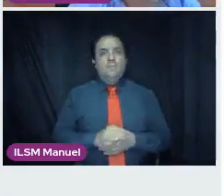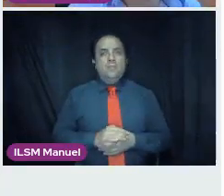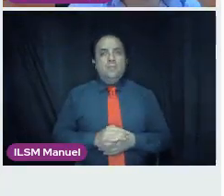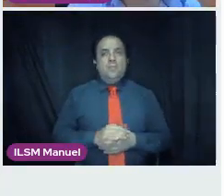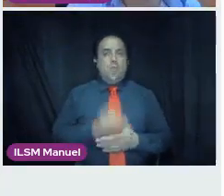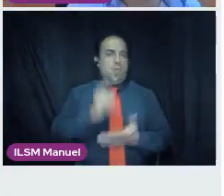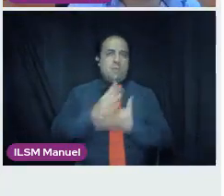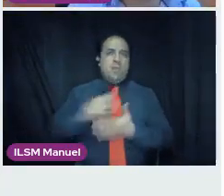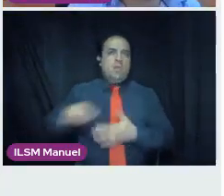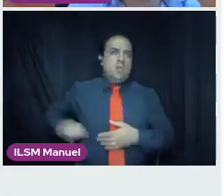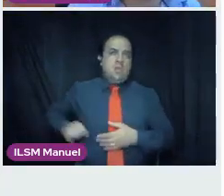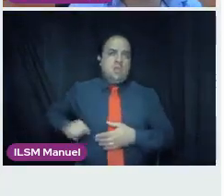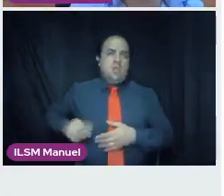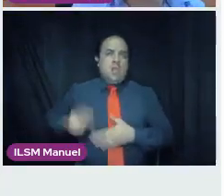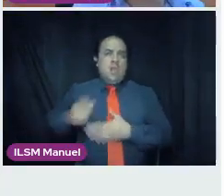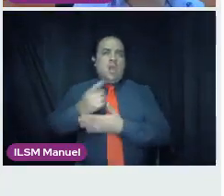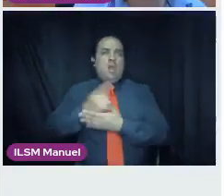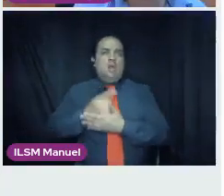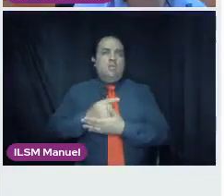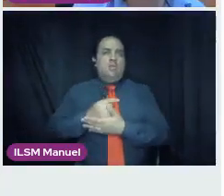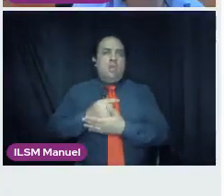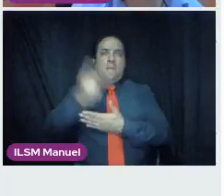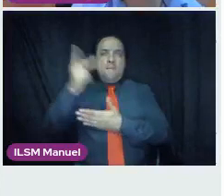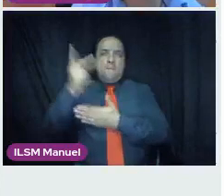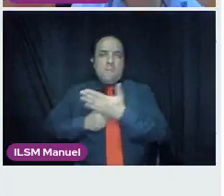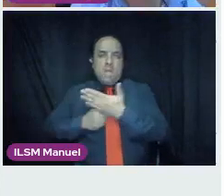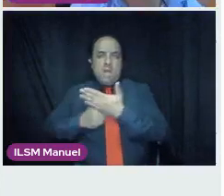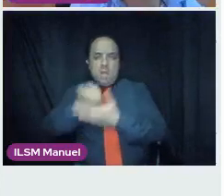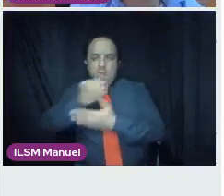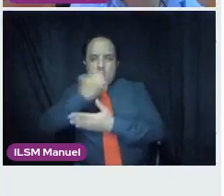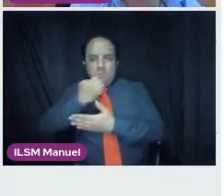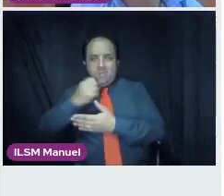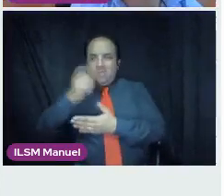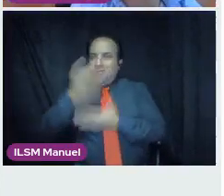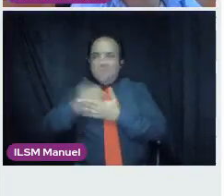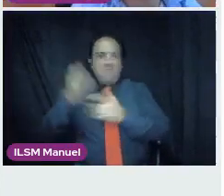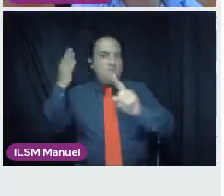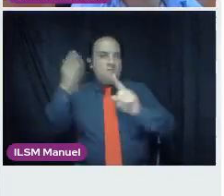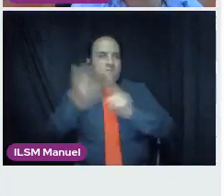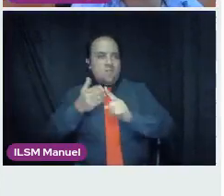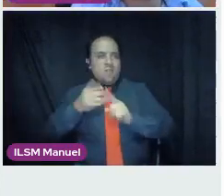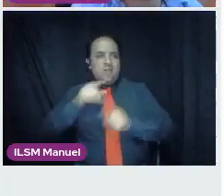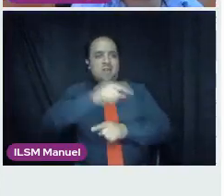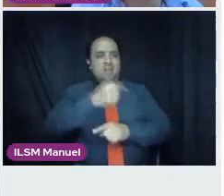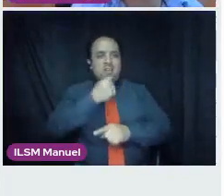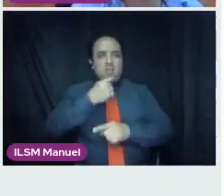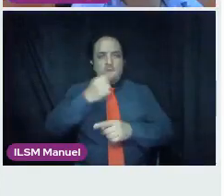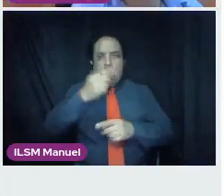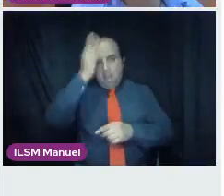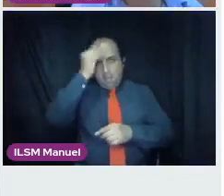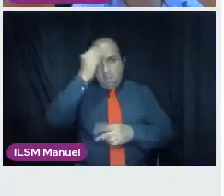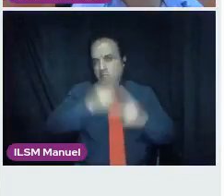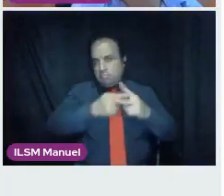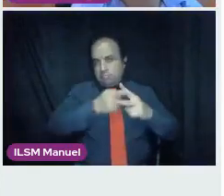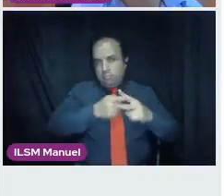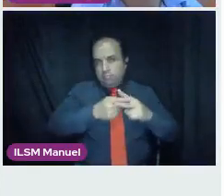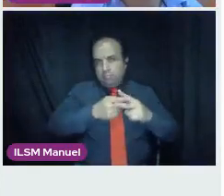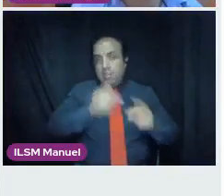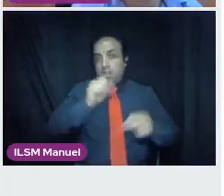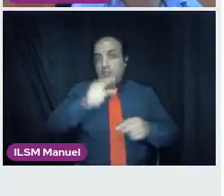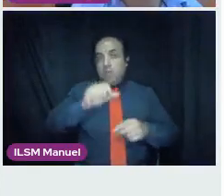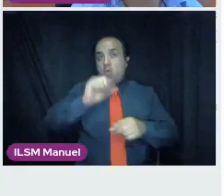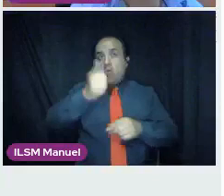interesadas, diseñadas, los programas académicos ya no están solamente diseñados en que los chicos aprendan matemáticas, ¿no? También tienen que aprender